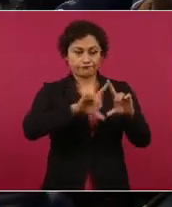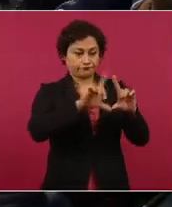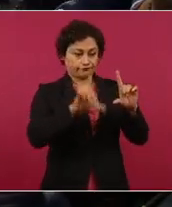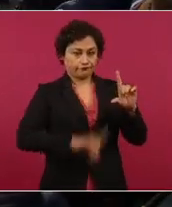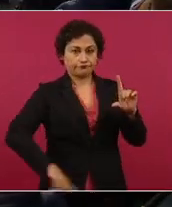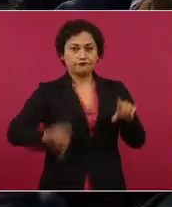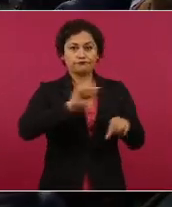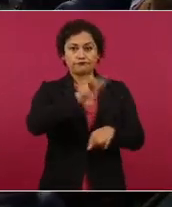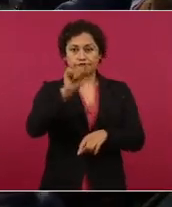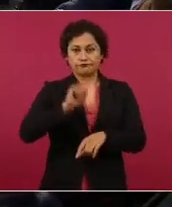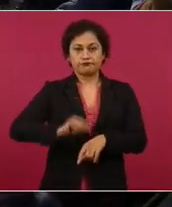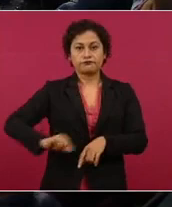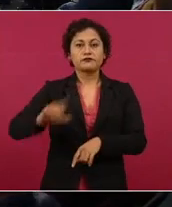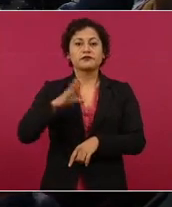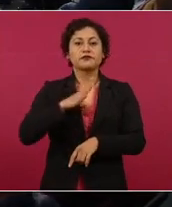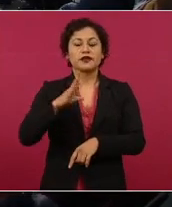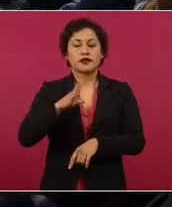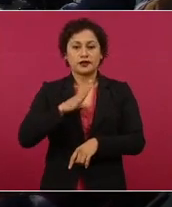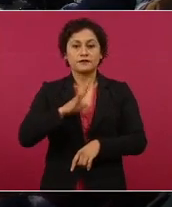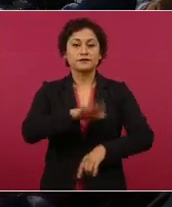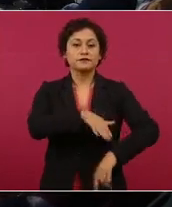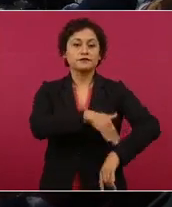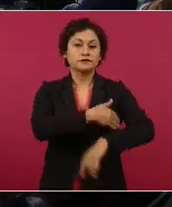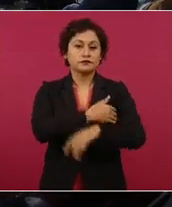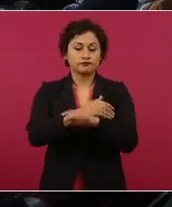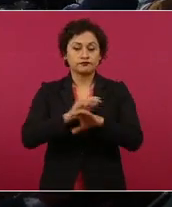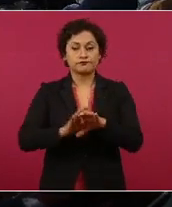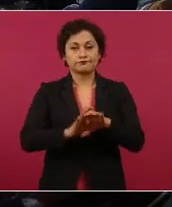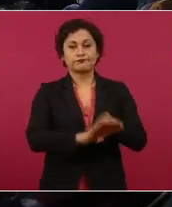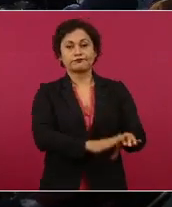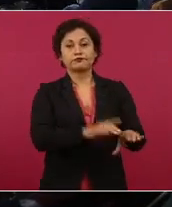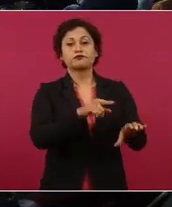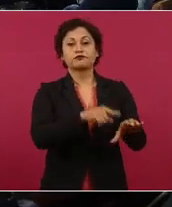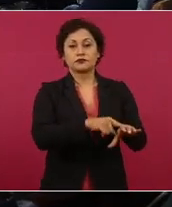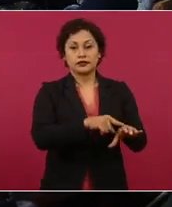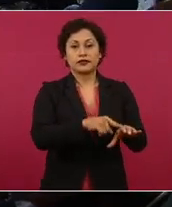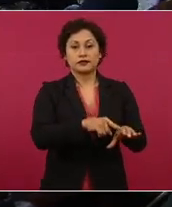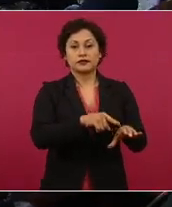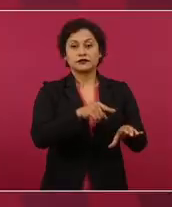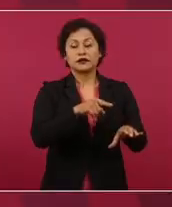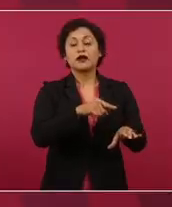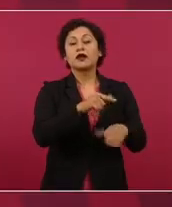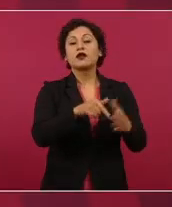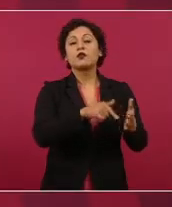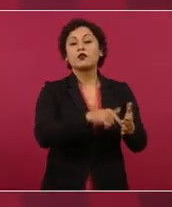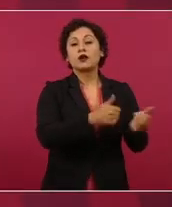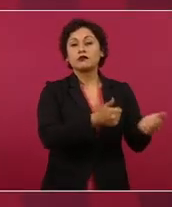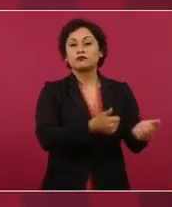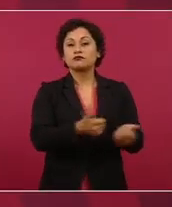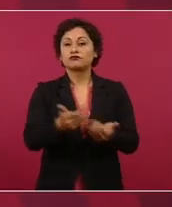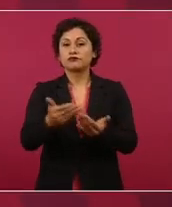y cada almacén se encarga de abastecer un número determinado de tiendas,